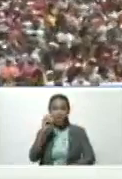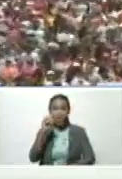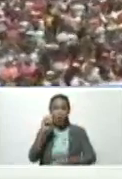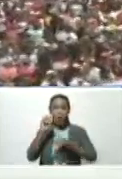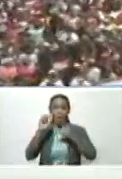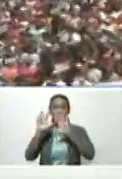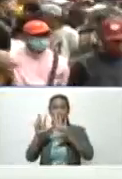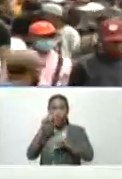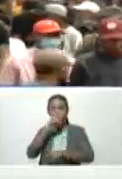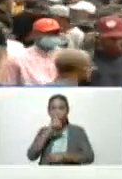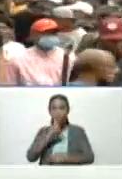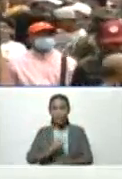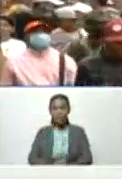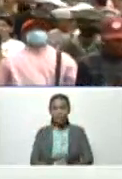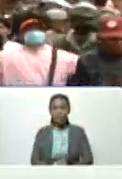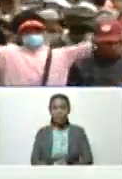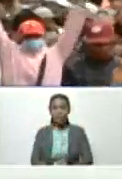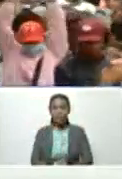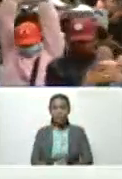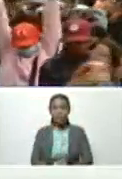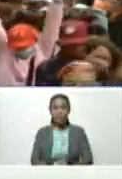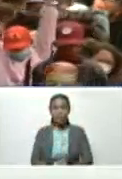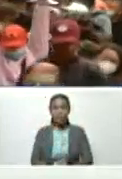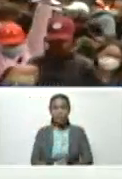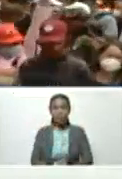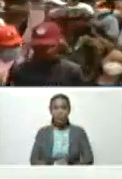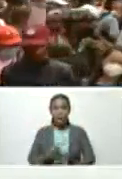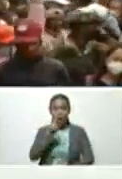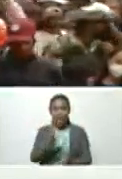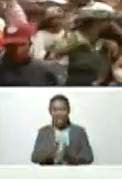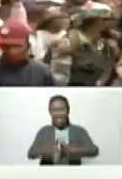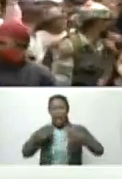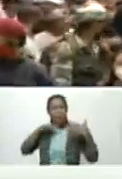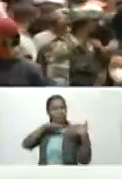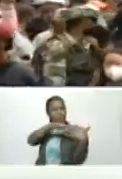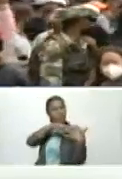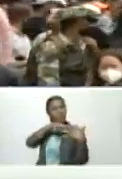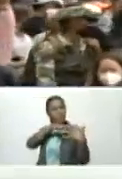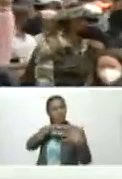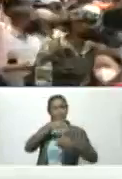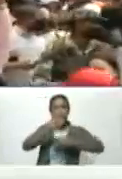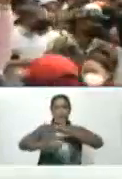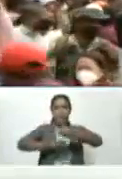208 años de una gran batalla que dieron